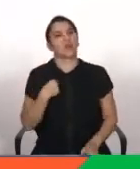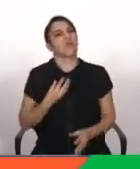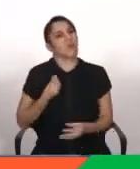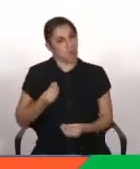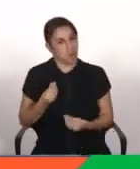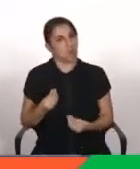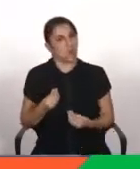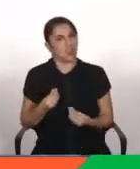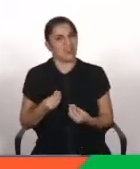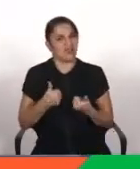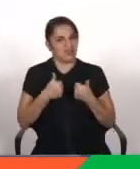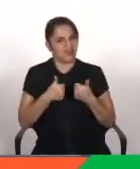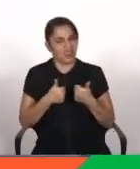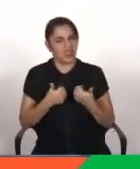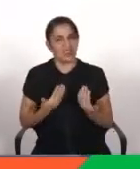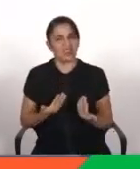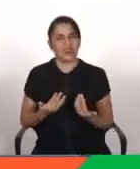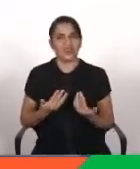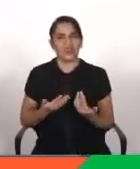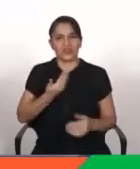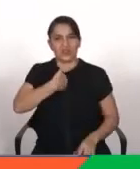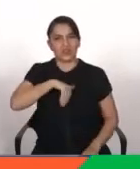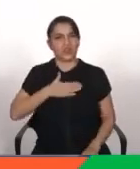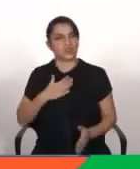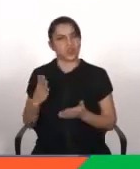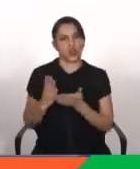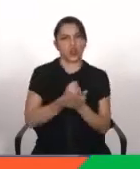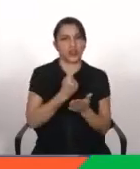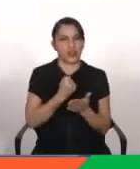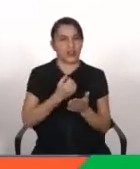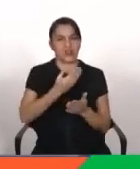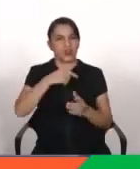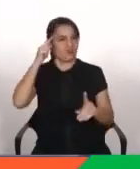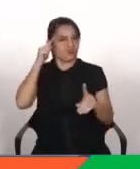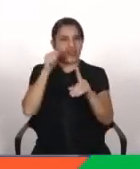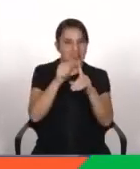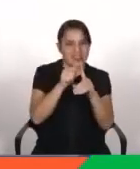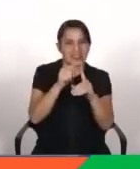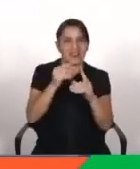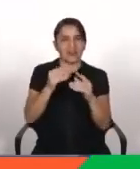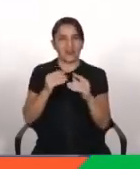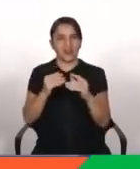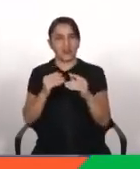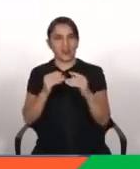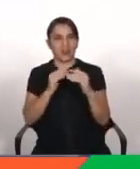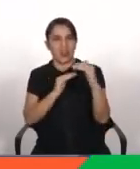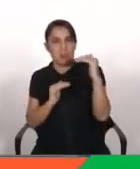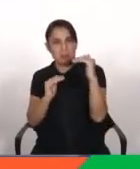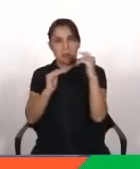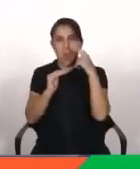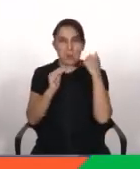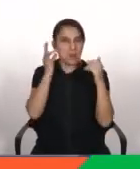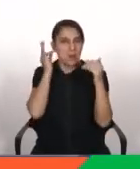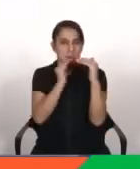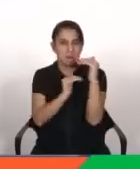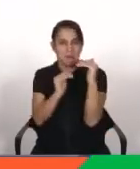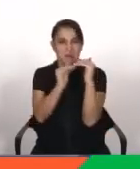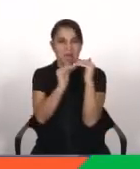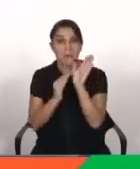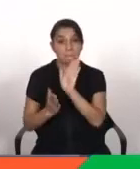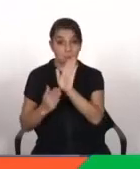positivo que estamos logrando un poco nuestro objetivo, demostrarle a las chicas